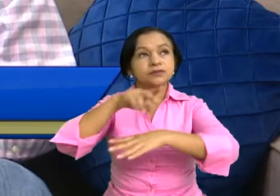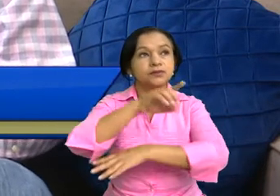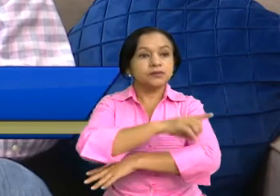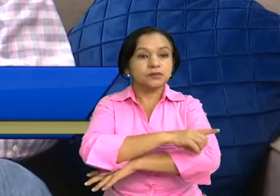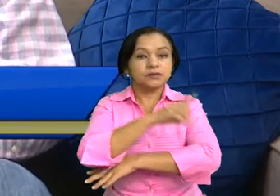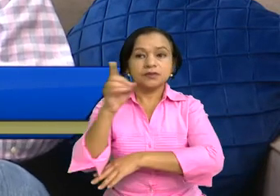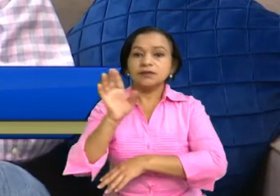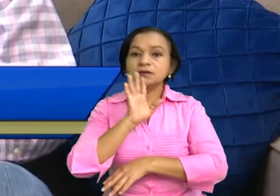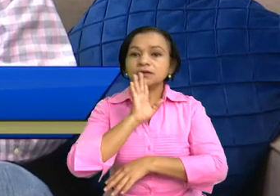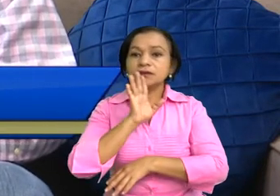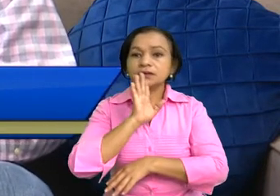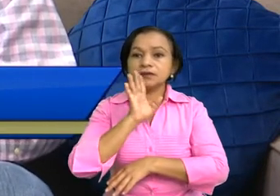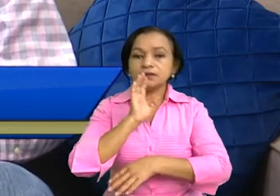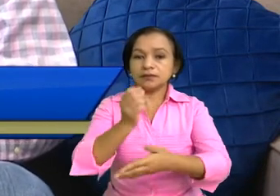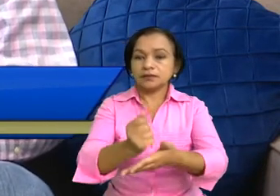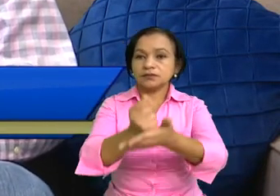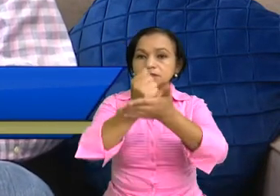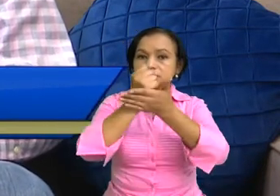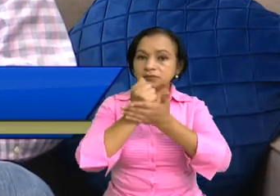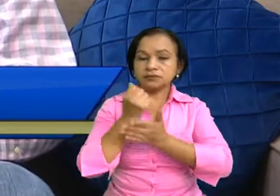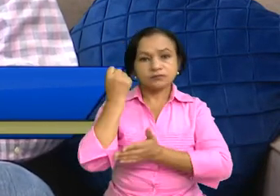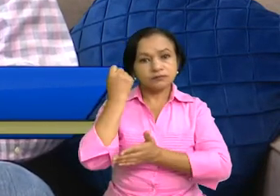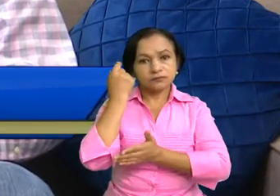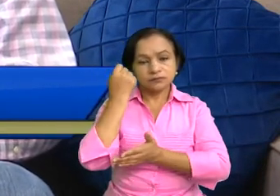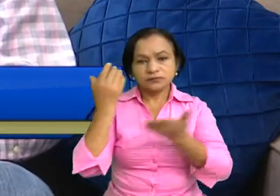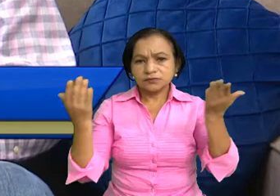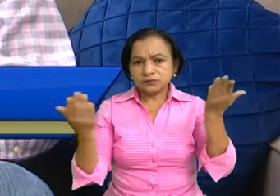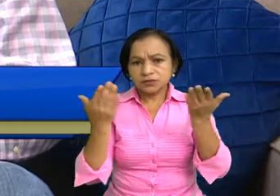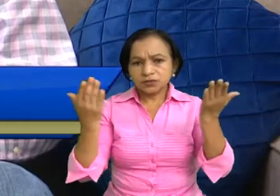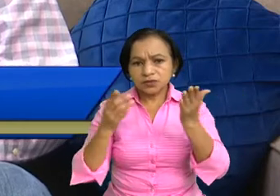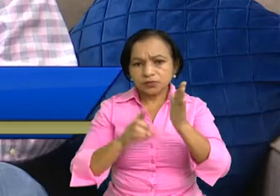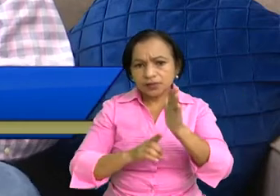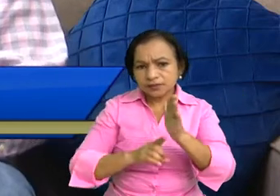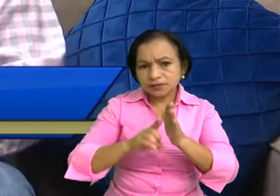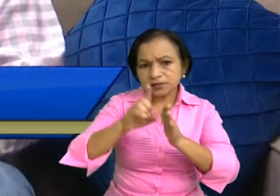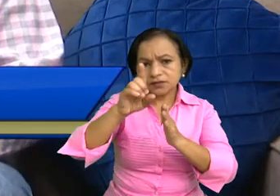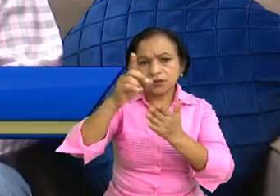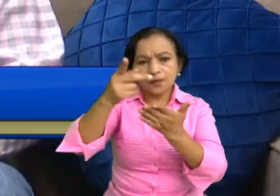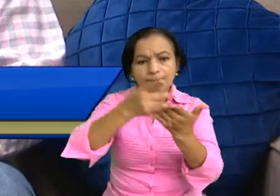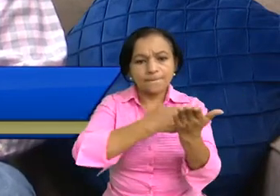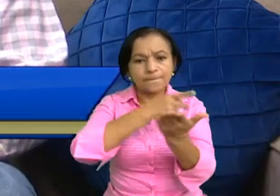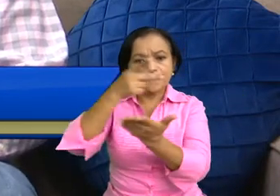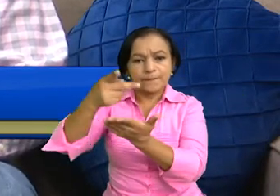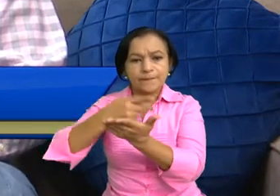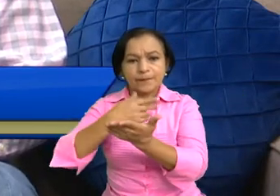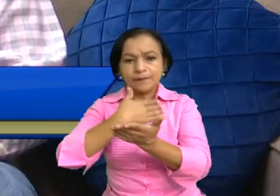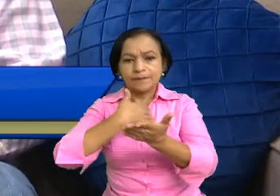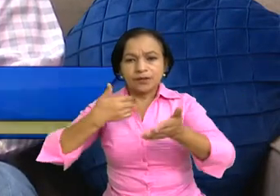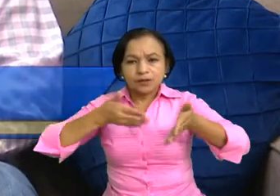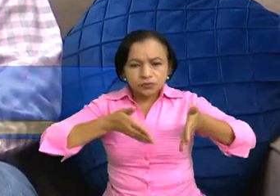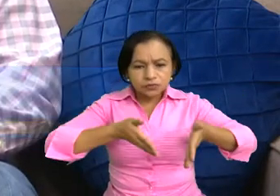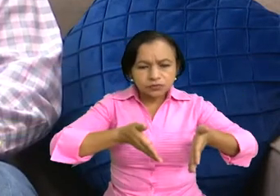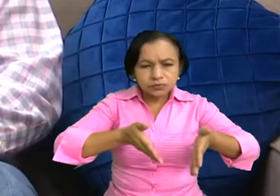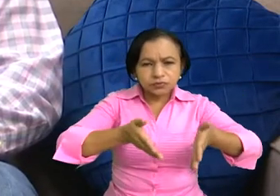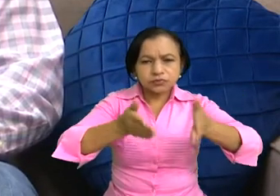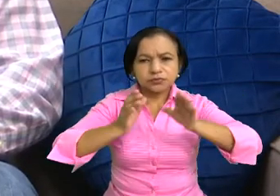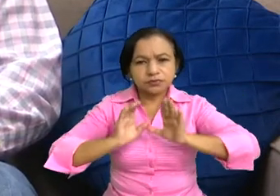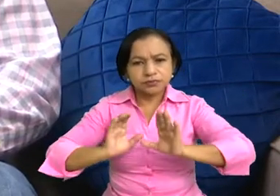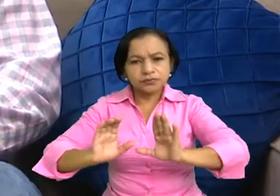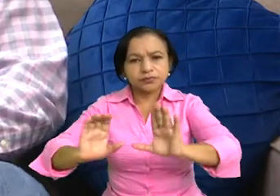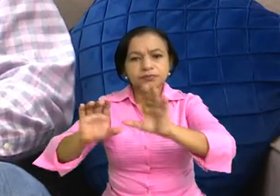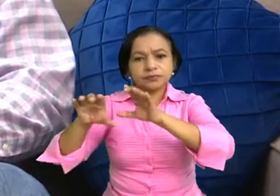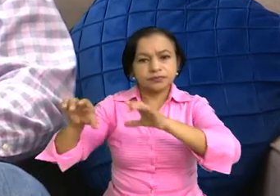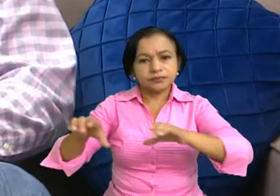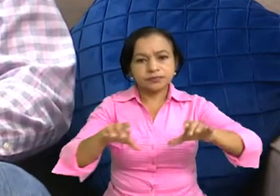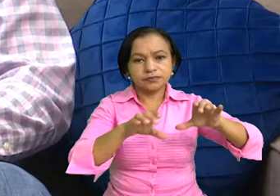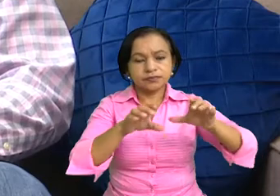una conversación que nos ayudará a entender el avance de los proyectos de mejoramiento vial en el país que favorecen las condiciones de vida y actividad